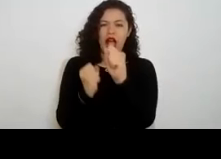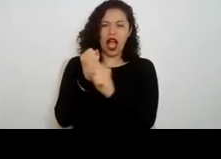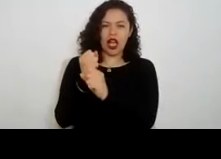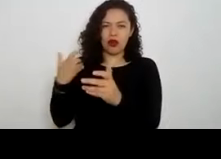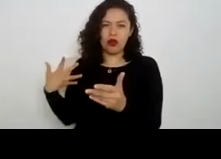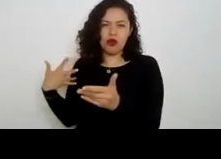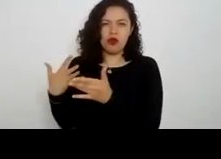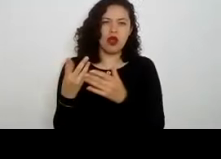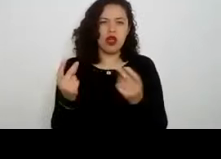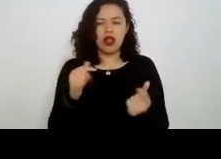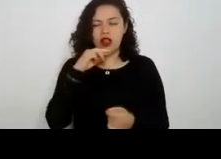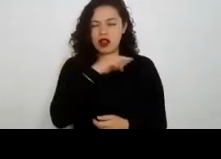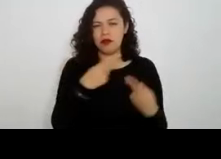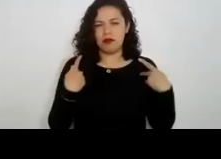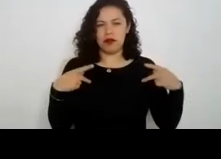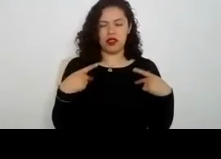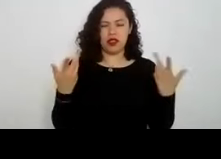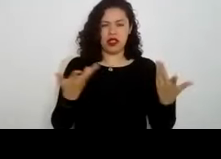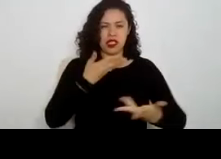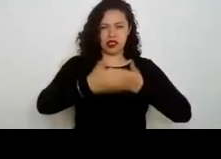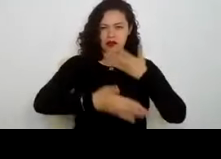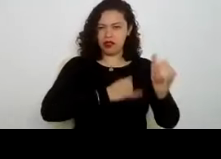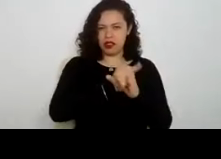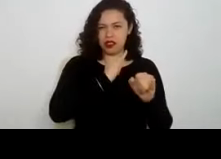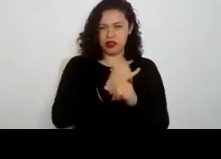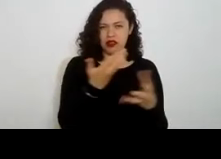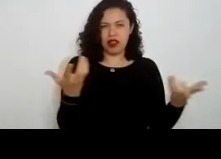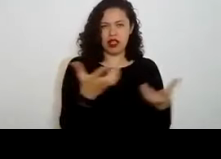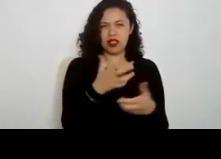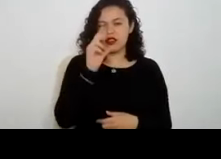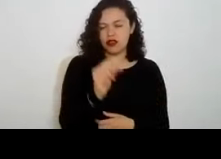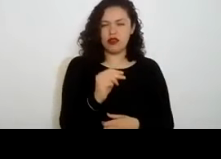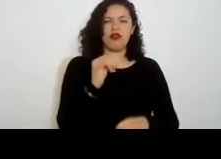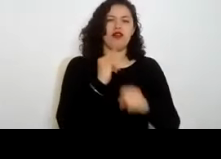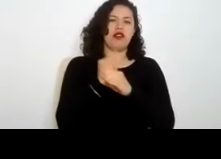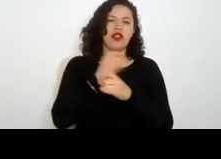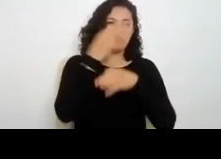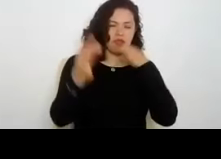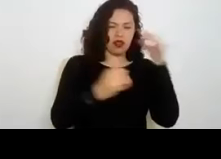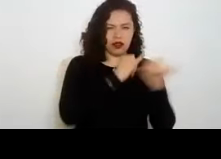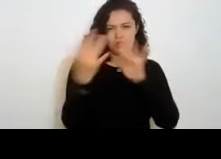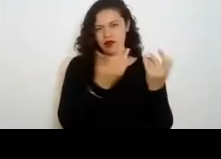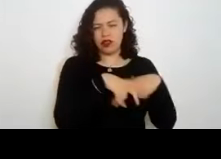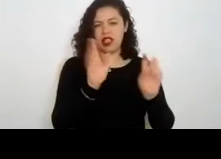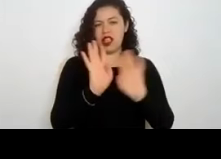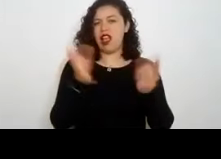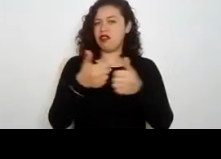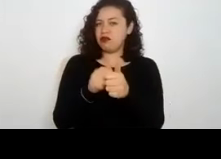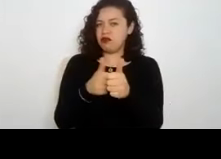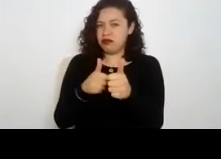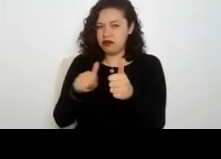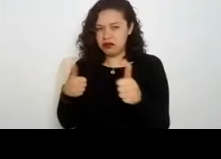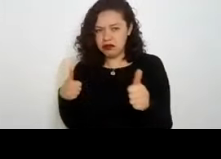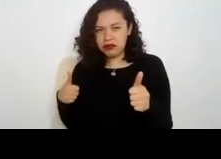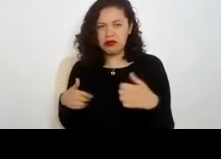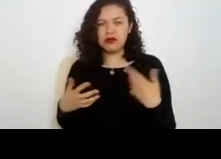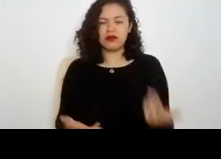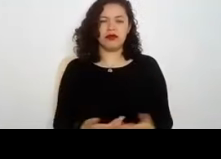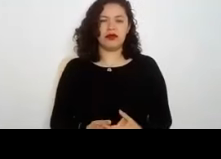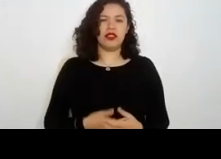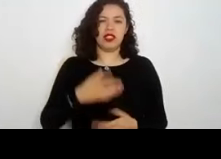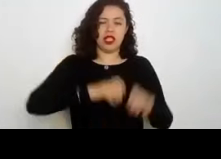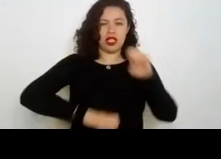servicios digitales, marketing digital, redes sociales, pues estaba quedando muy atrás, ¿no? Si las empresas fue algo difícil esa transición,